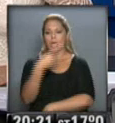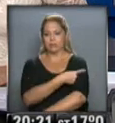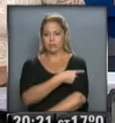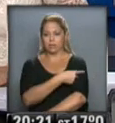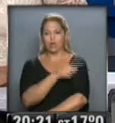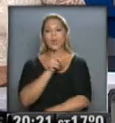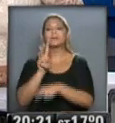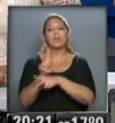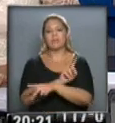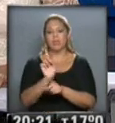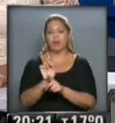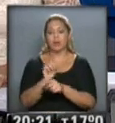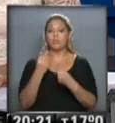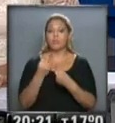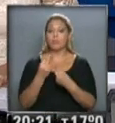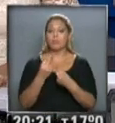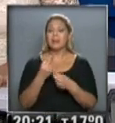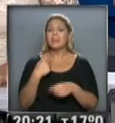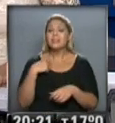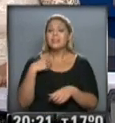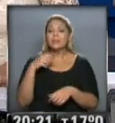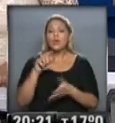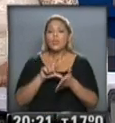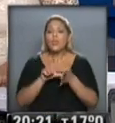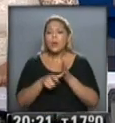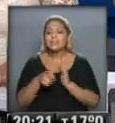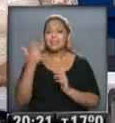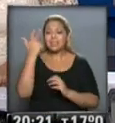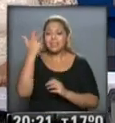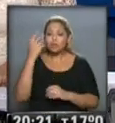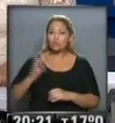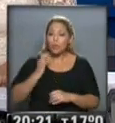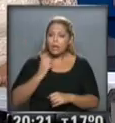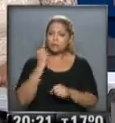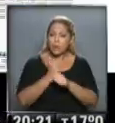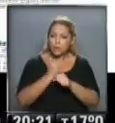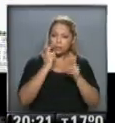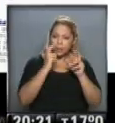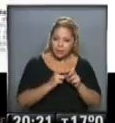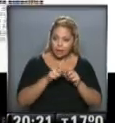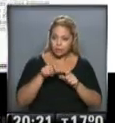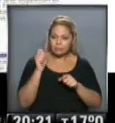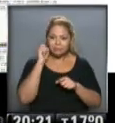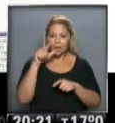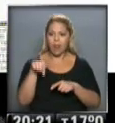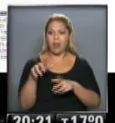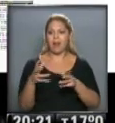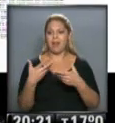notable avance de la medicina llega luego de 18 años de trabajo. Esta es la historia.